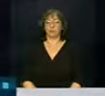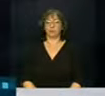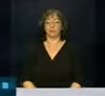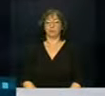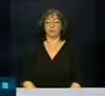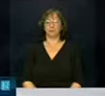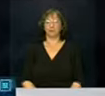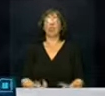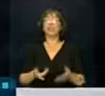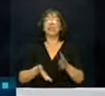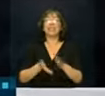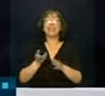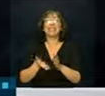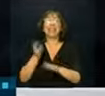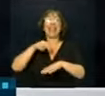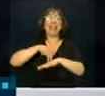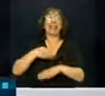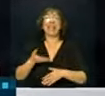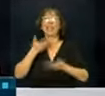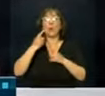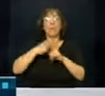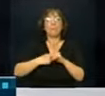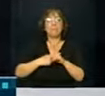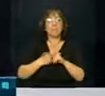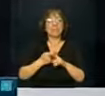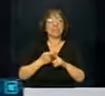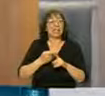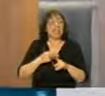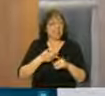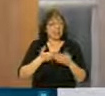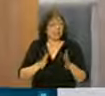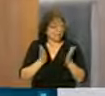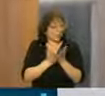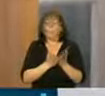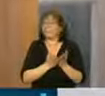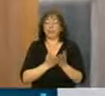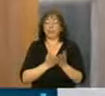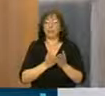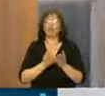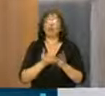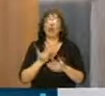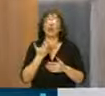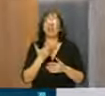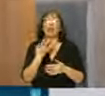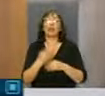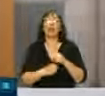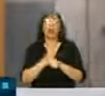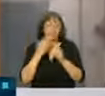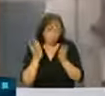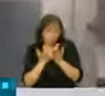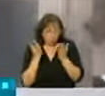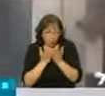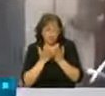No podés salir a cantar un mes después de que empezaste a estudiar. Son unos 3 o 4 años hasta que uno